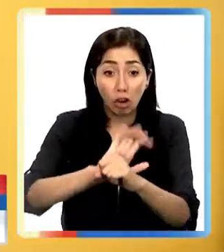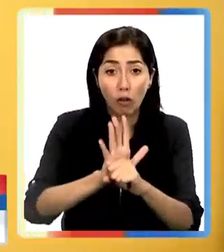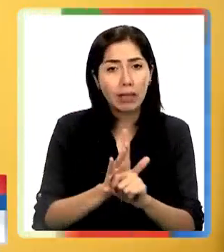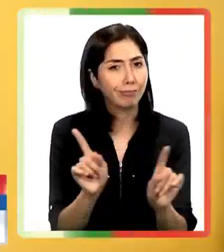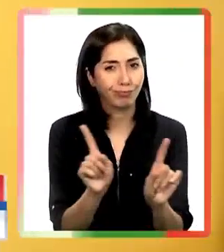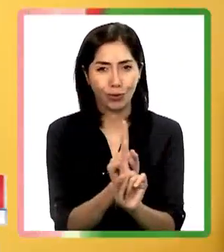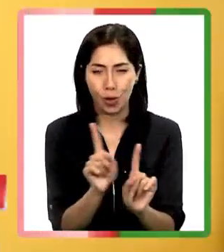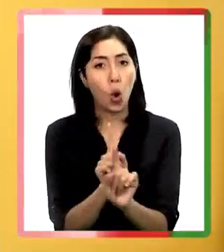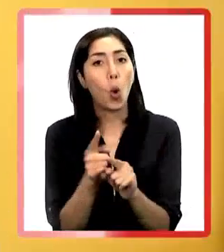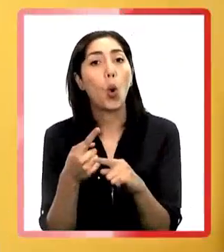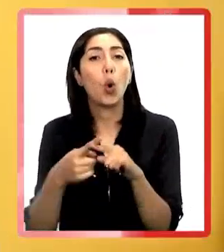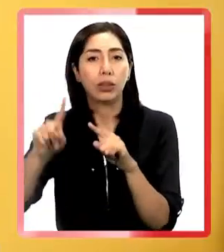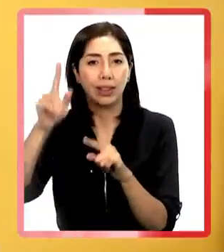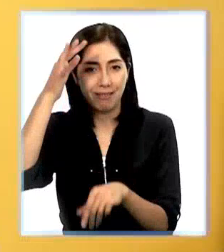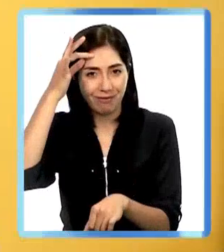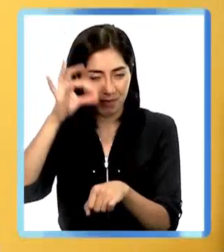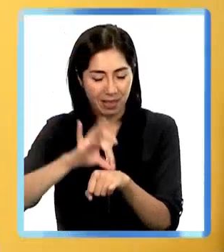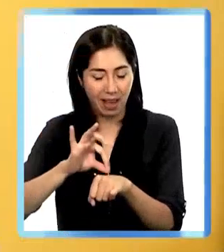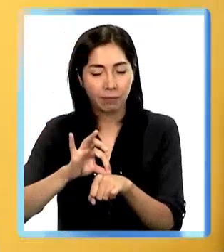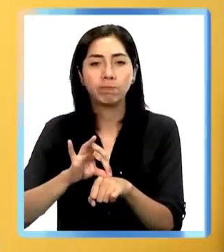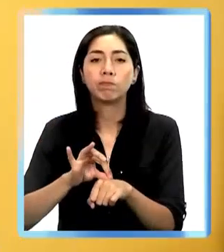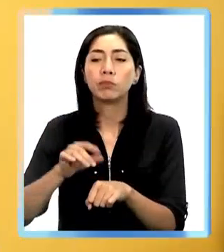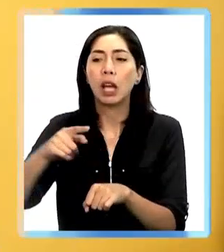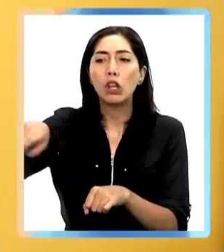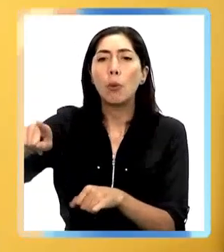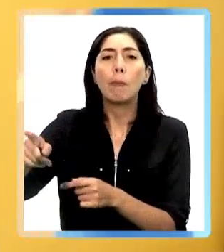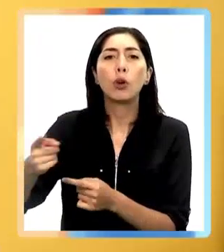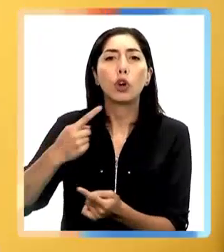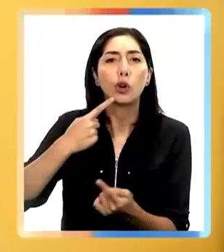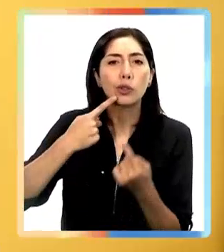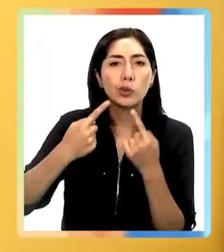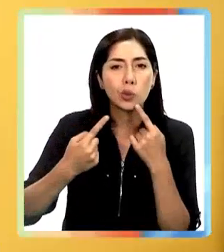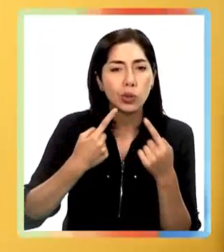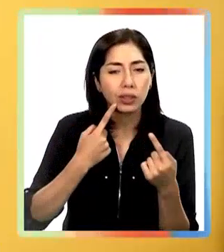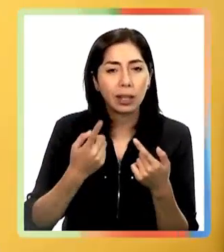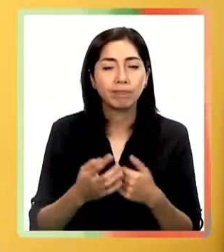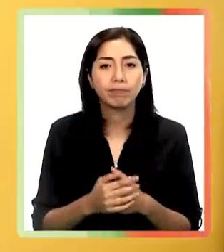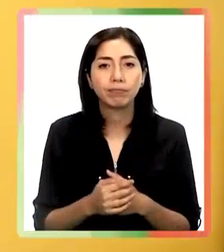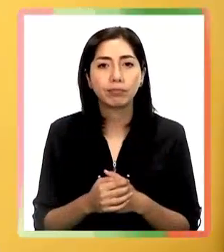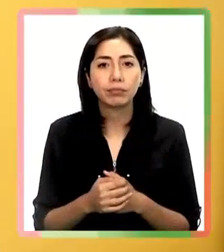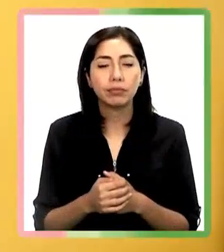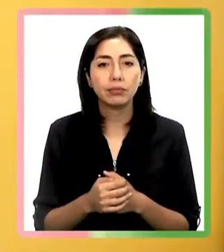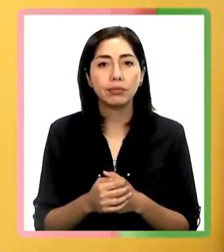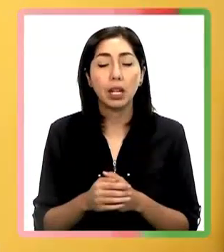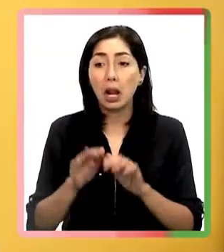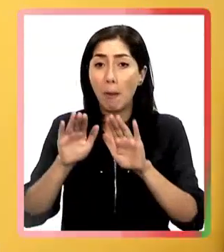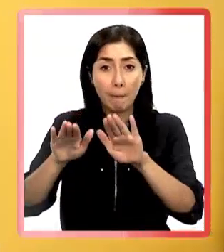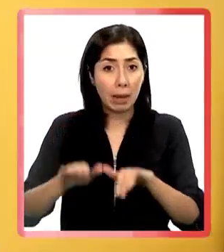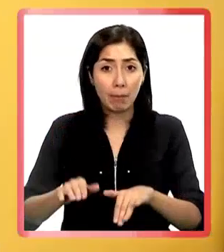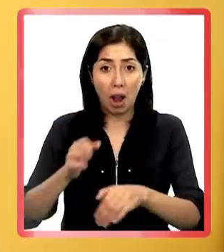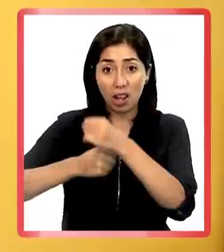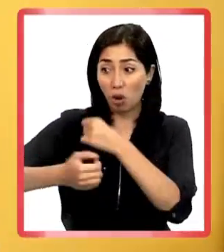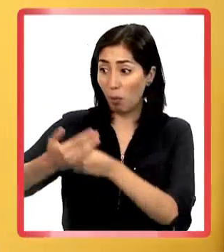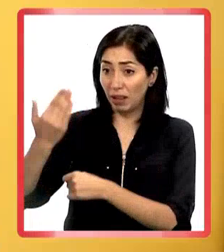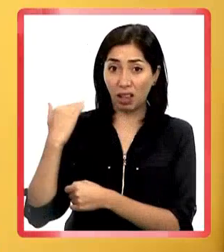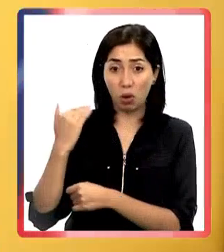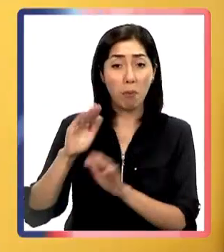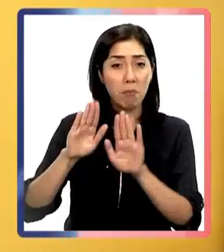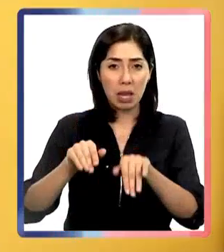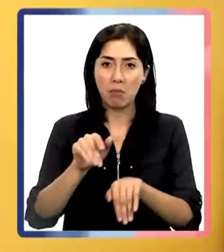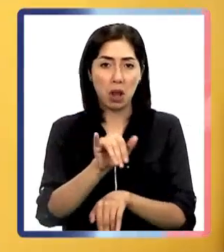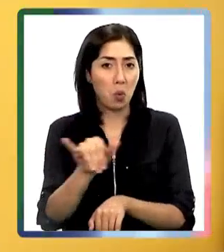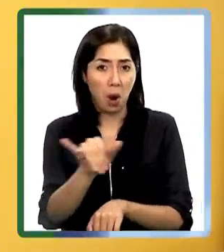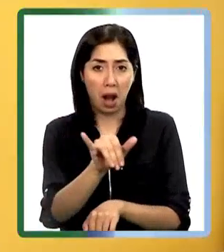COVID y de las consultas prácticamente lo estacionario que nosotros tenemos es la misma cantidad del año pasado, o sea, más o menos